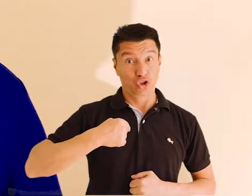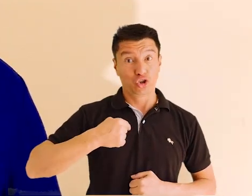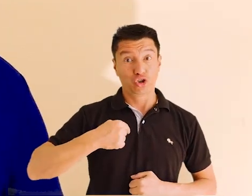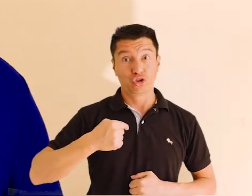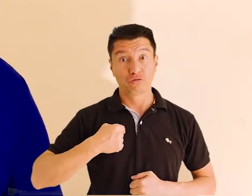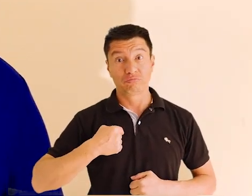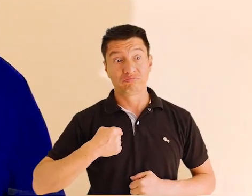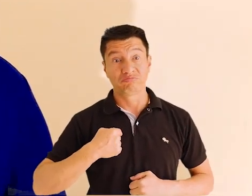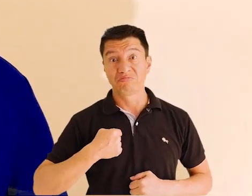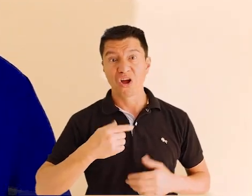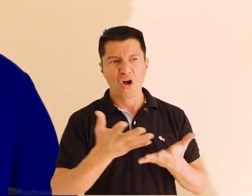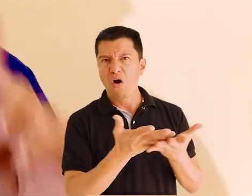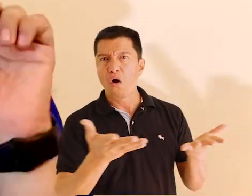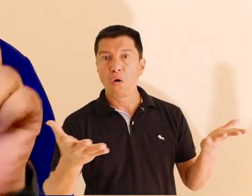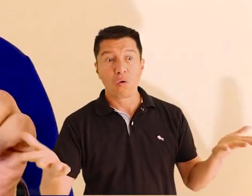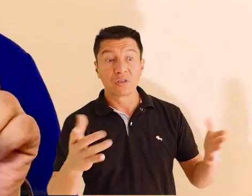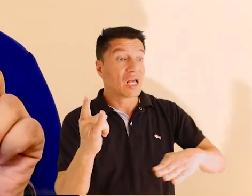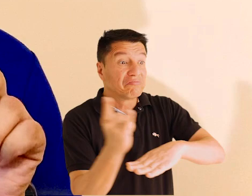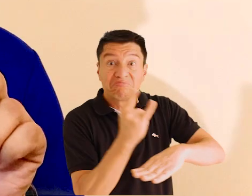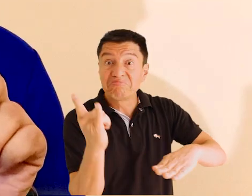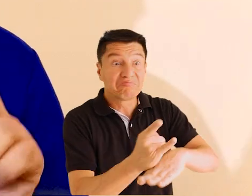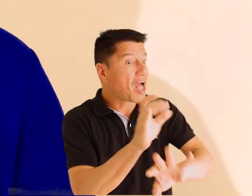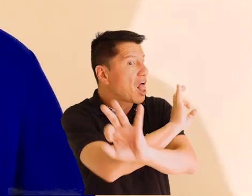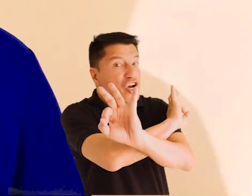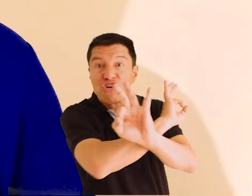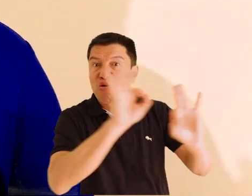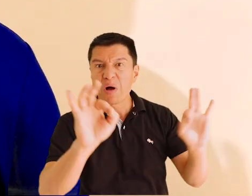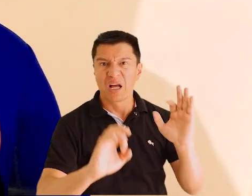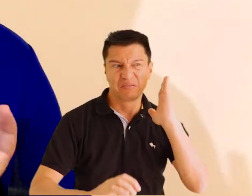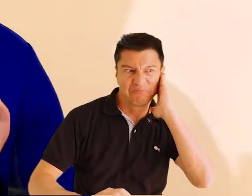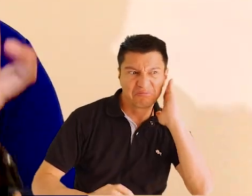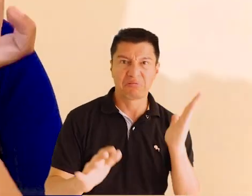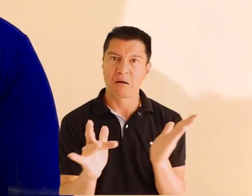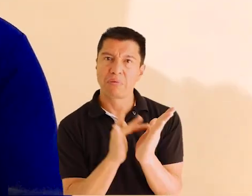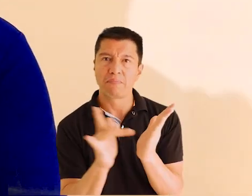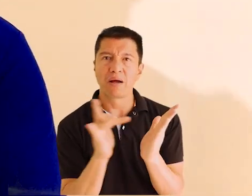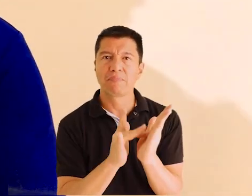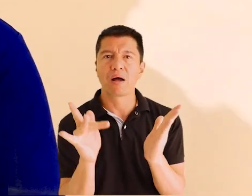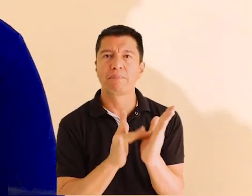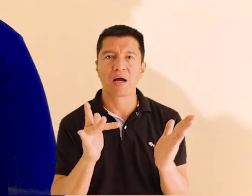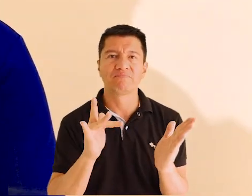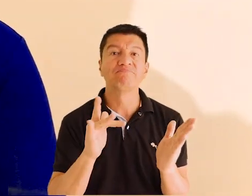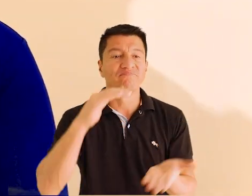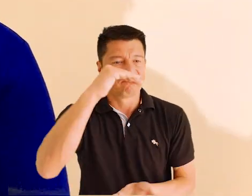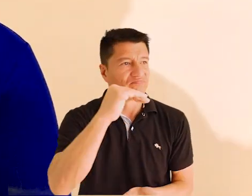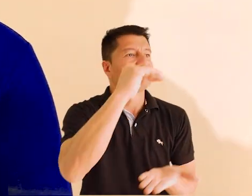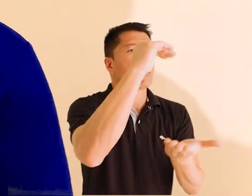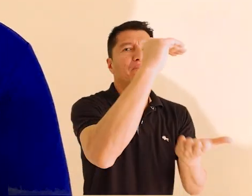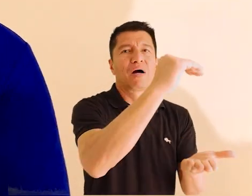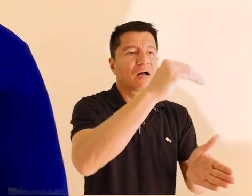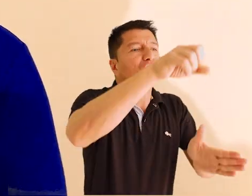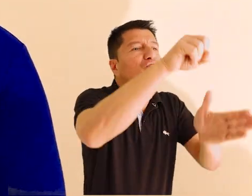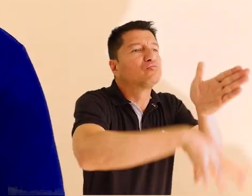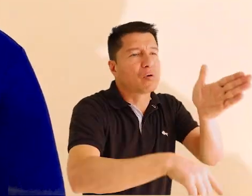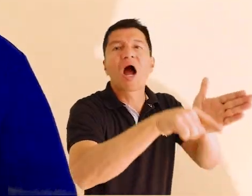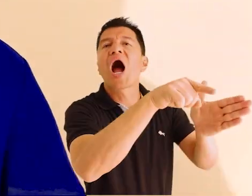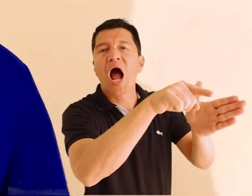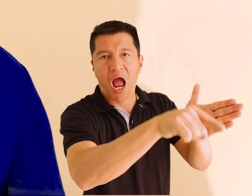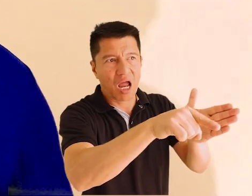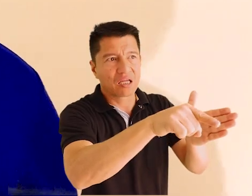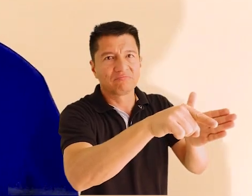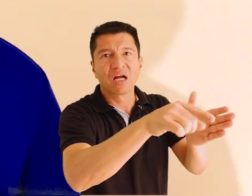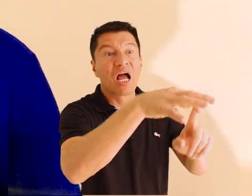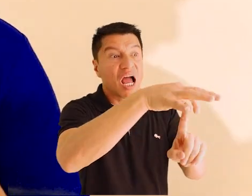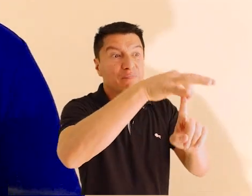Cuando tengo un dispositivo electrónico que ya no se volverá a usar, lo llevo a los puntos destinados para el correcto almacenamiento de ellos.